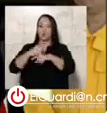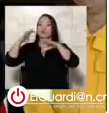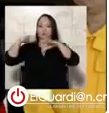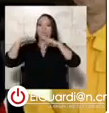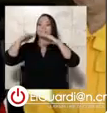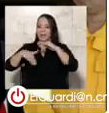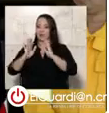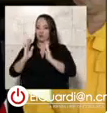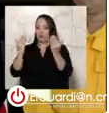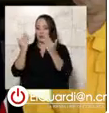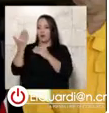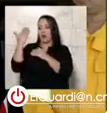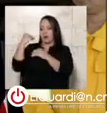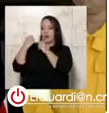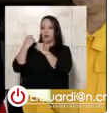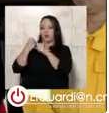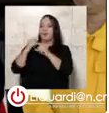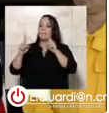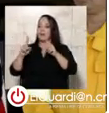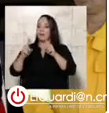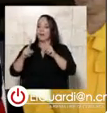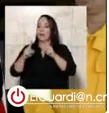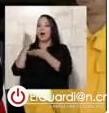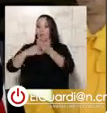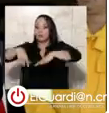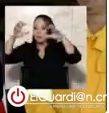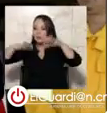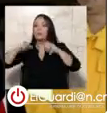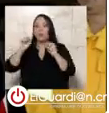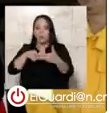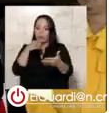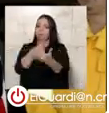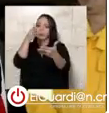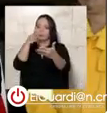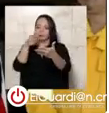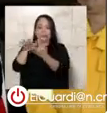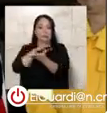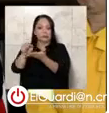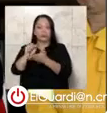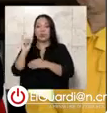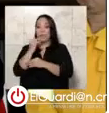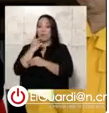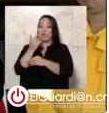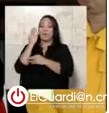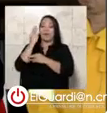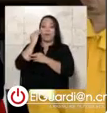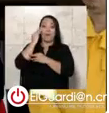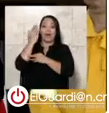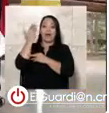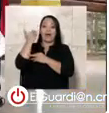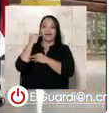promedio, no significa que aguaceros específicos no puedan causar desastres. Y como decía mi abuelita, el techo se